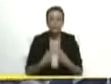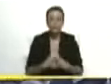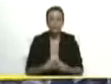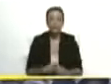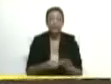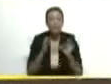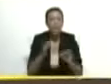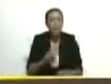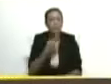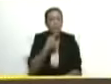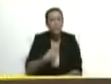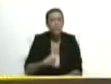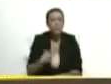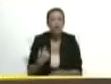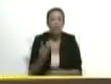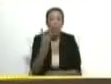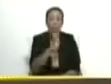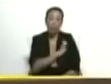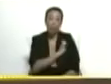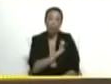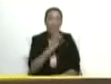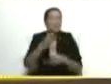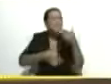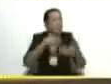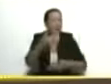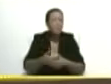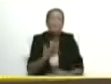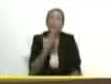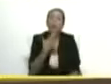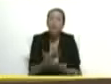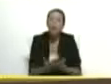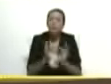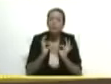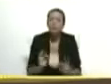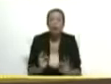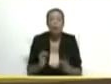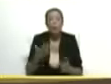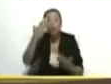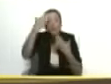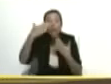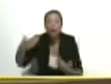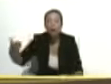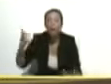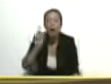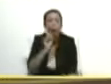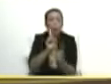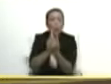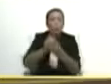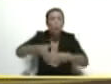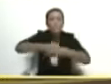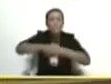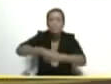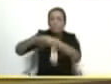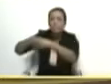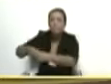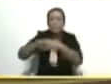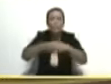que siempre hacemos los 4 de enero. Yo les agradezco de verdad poder saludarlos personalmente a cada uno de